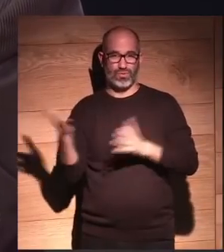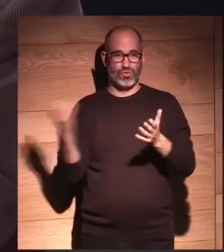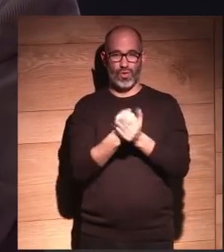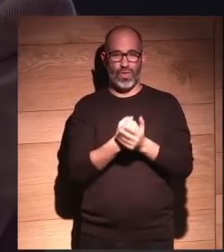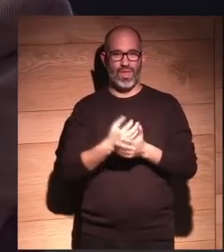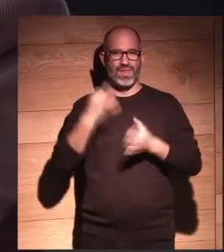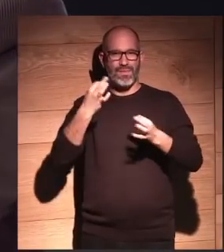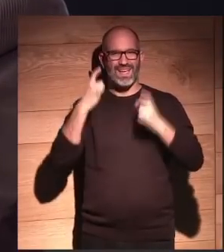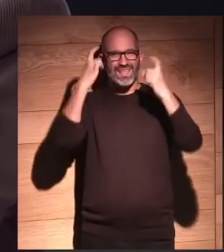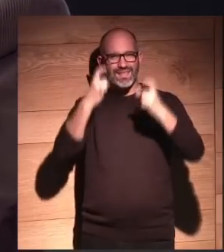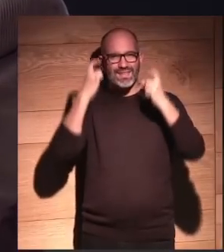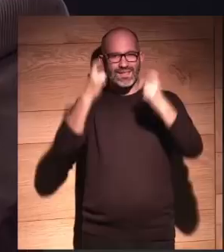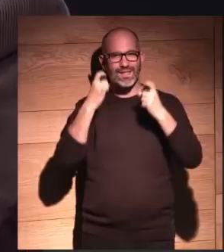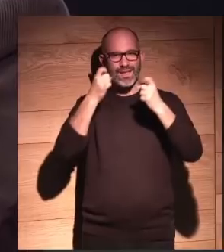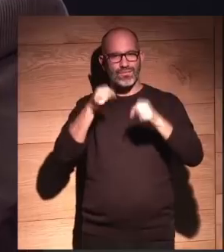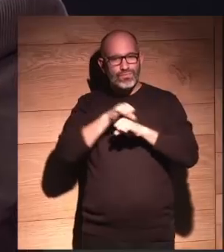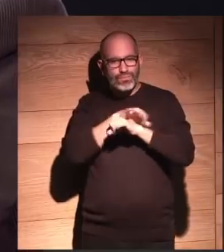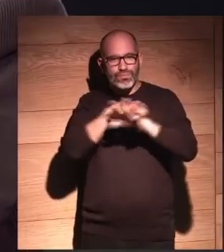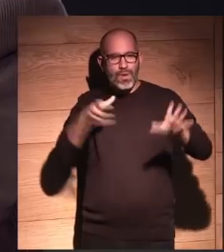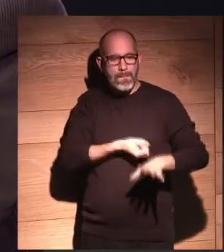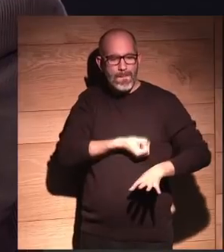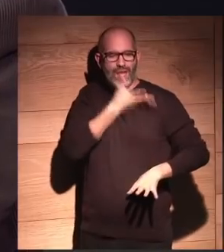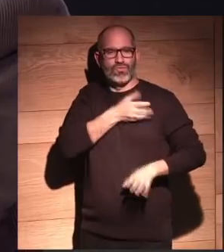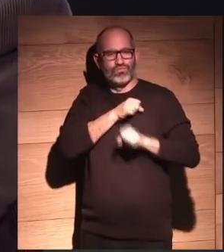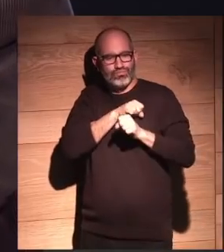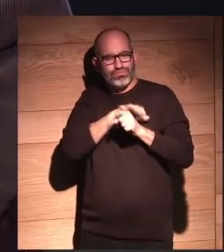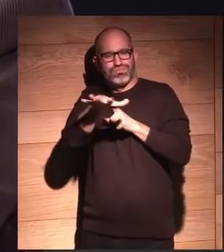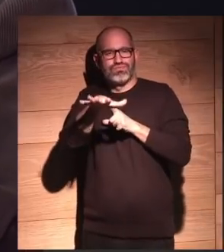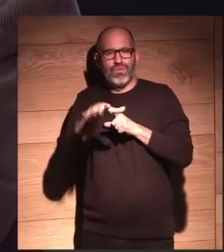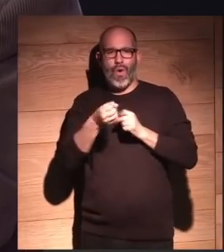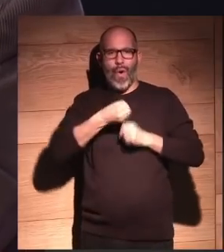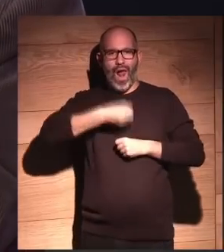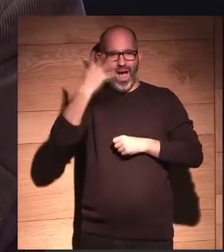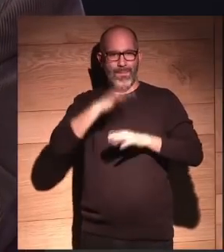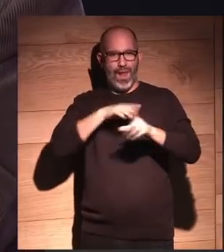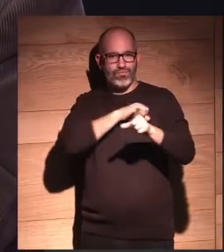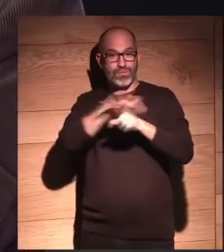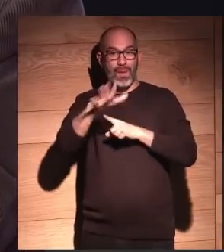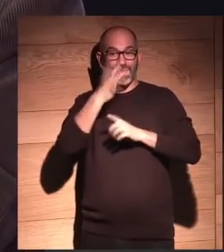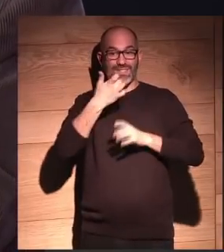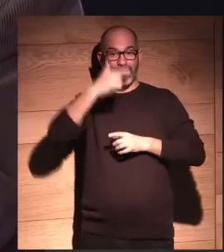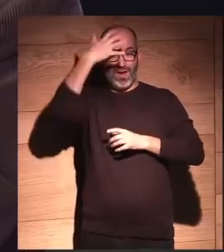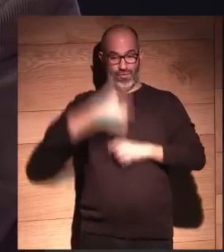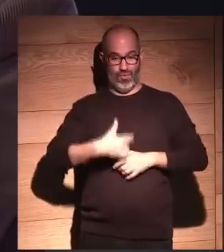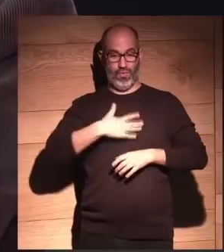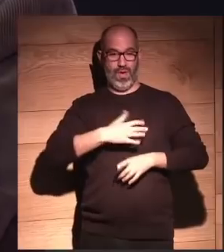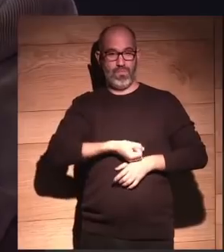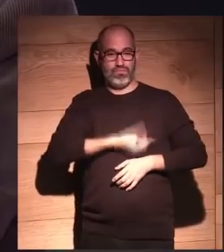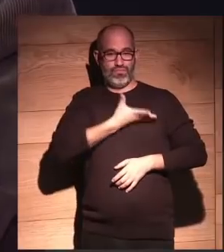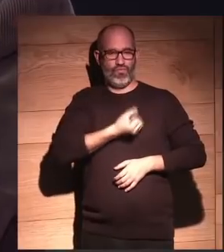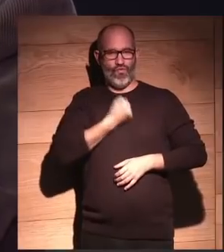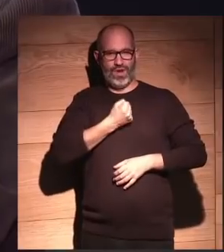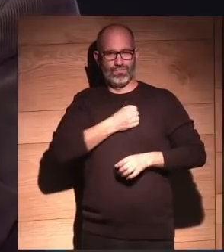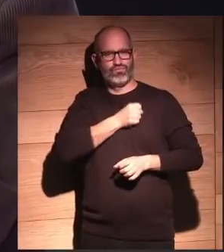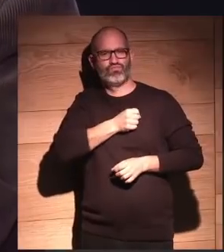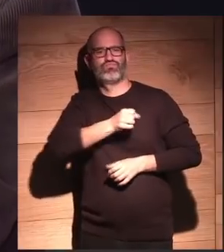caridad, que es intentar contagiar nuestras pasiones. Una persona que está apasionada por algo ve aspectos que para